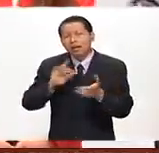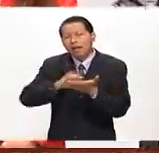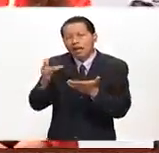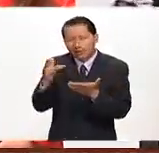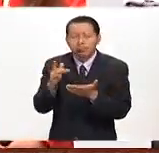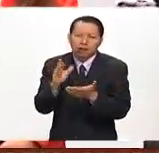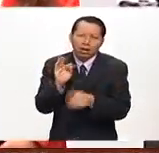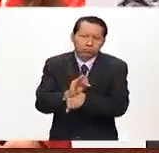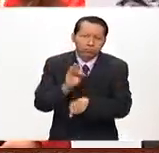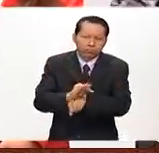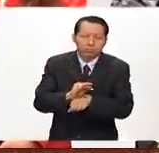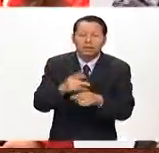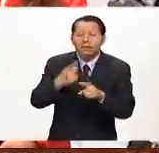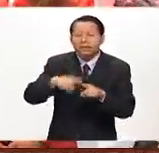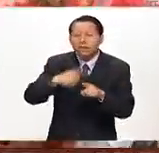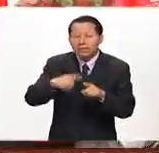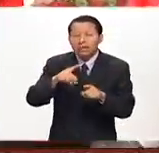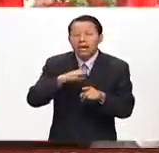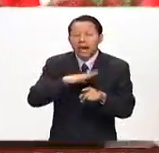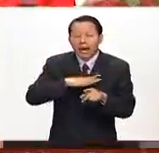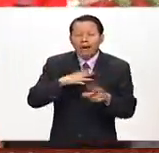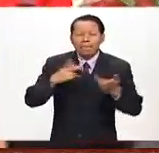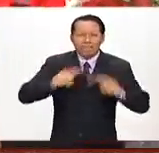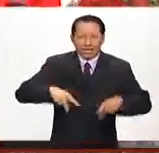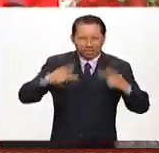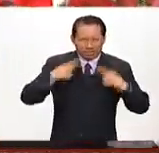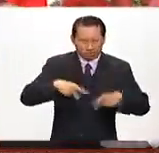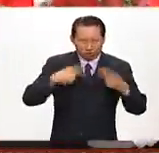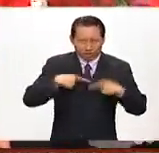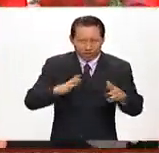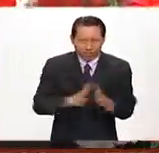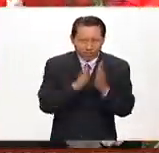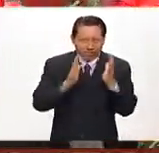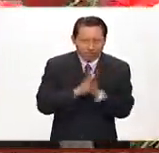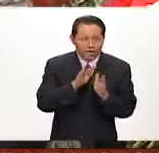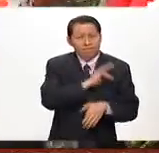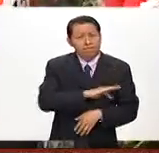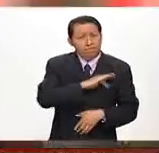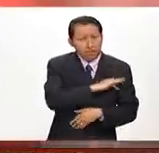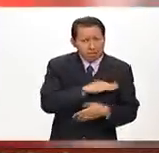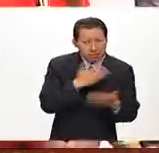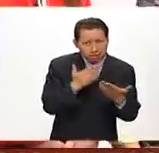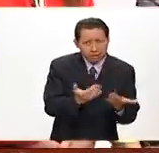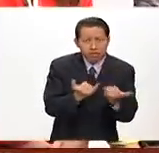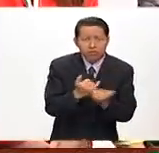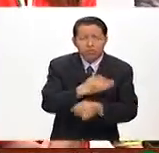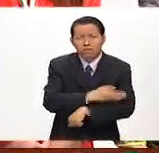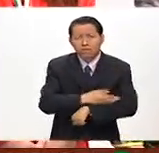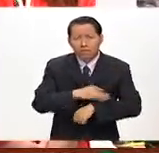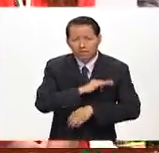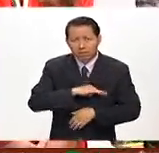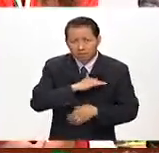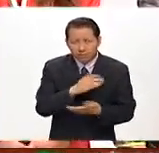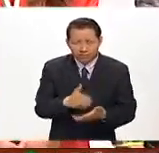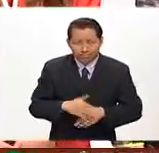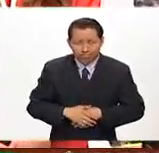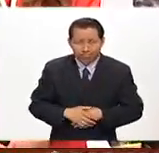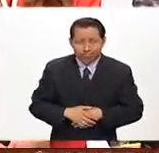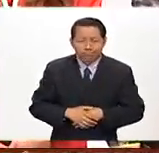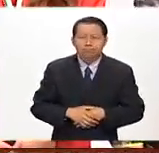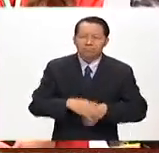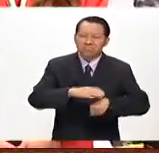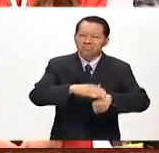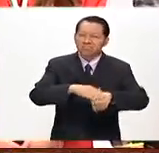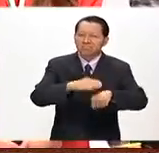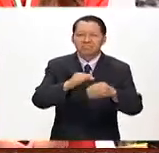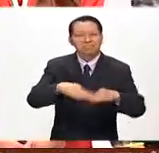tareas, y felicitó a los cientos de participantes, pero sobre todo a las familias. Desearles que tengan mucho